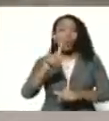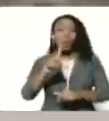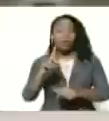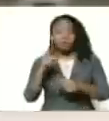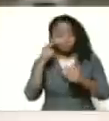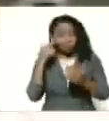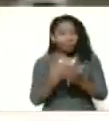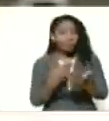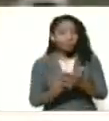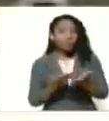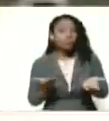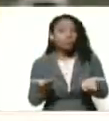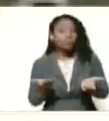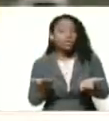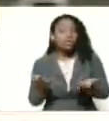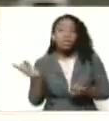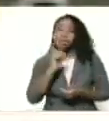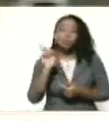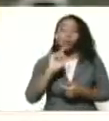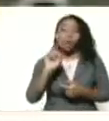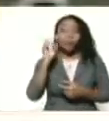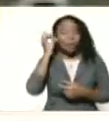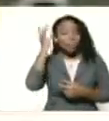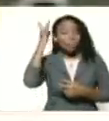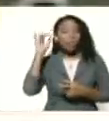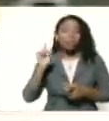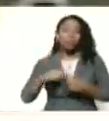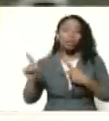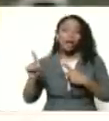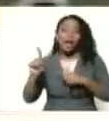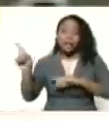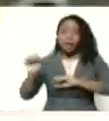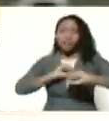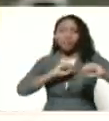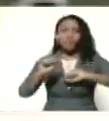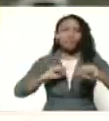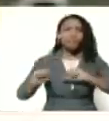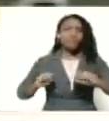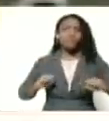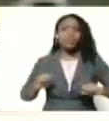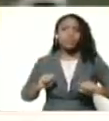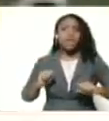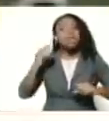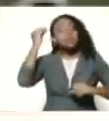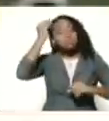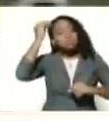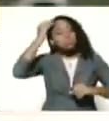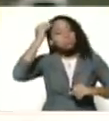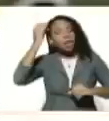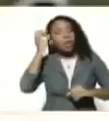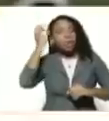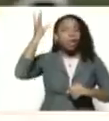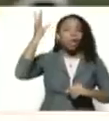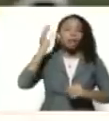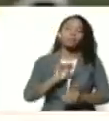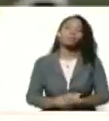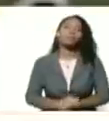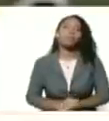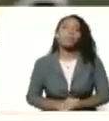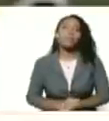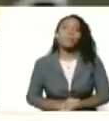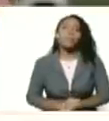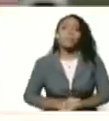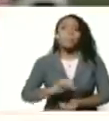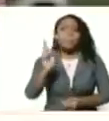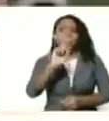dan cuenta? No es un dogma. Es dinámico, dialéctico, creativo y creador. No